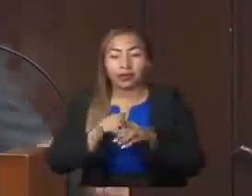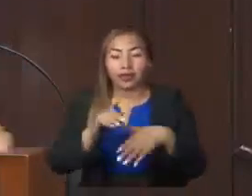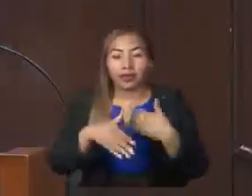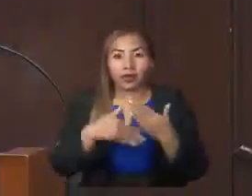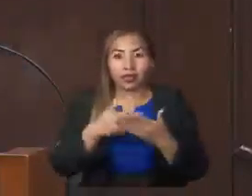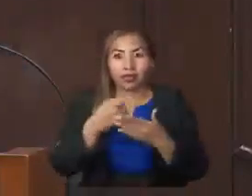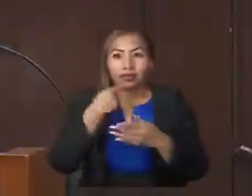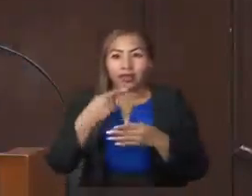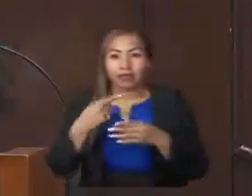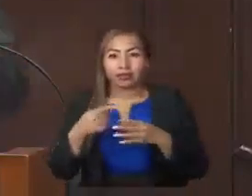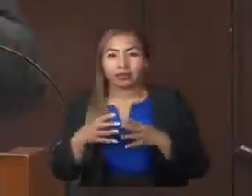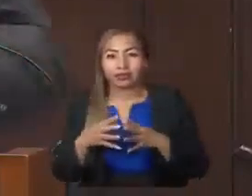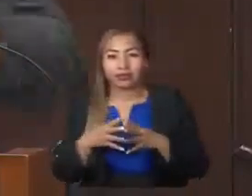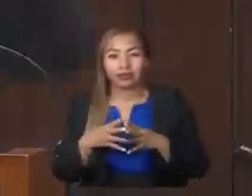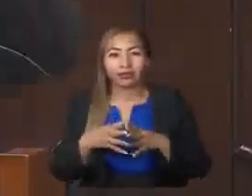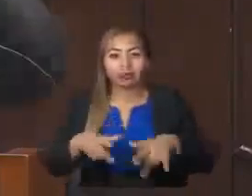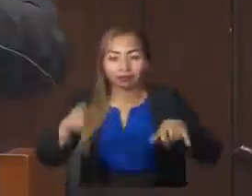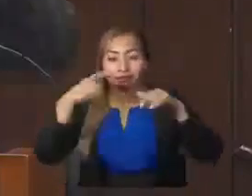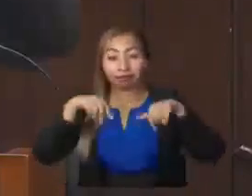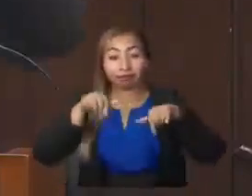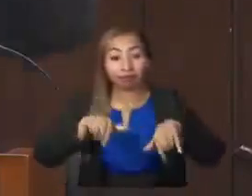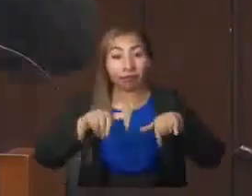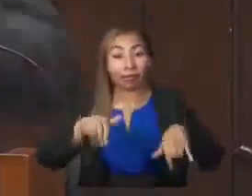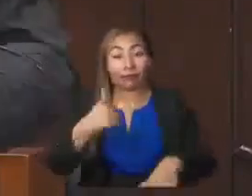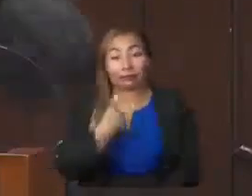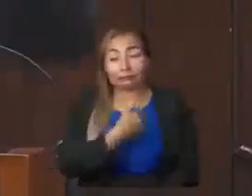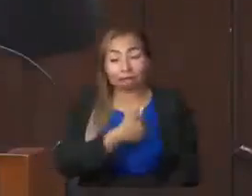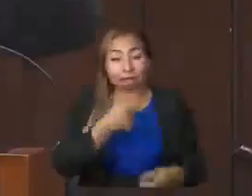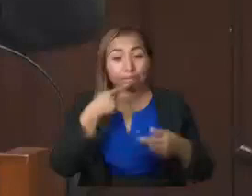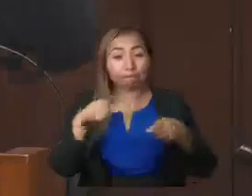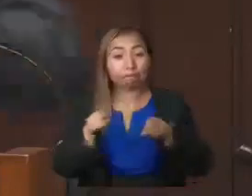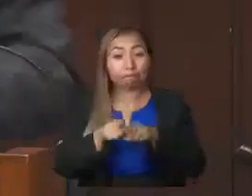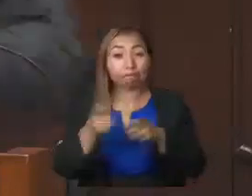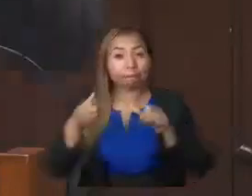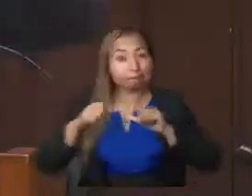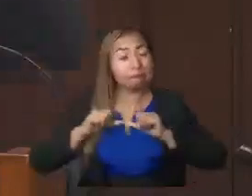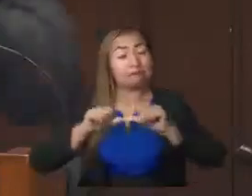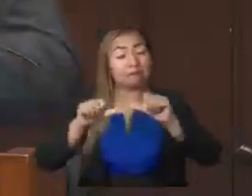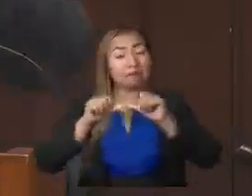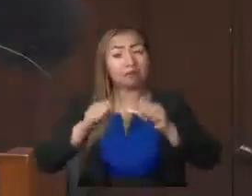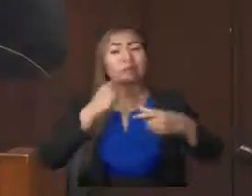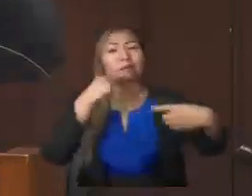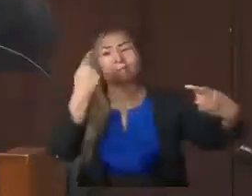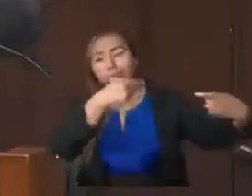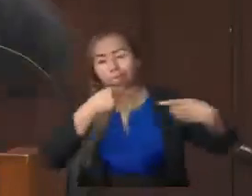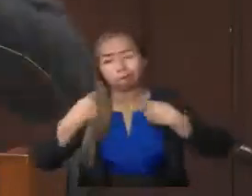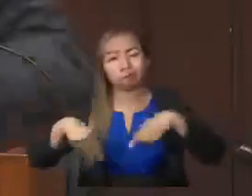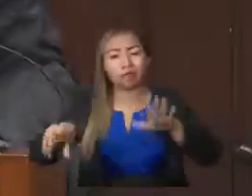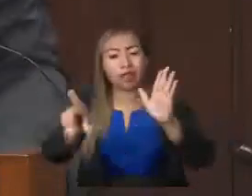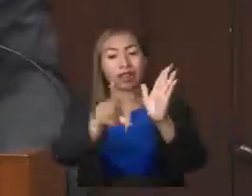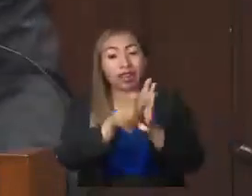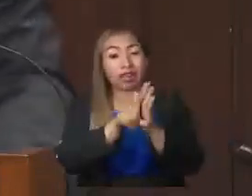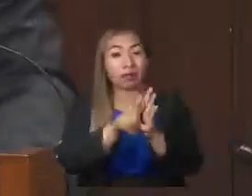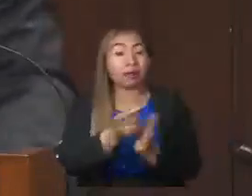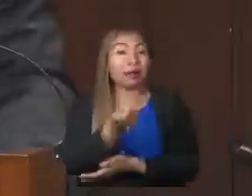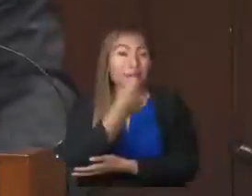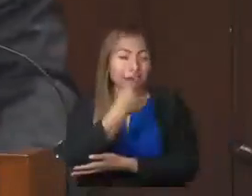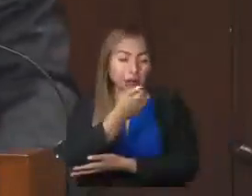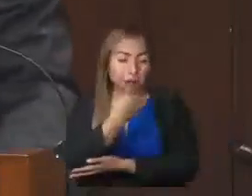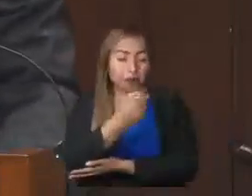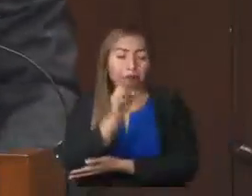la participación. Aquí nosotros vamos a debatir la ley de medicamentos